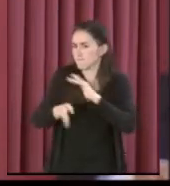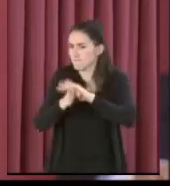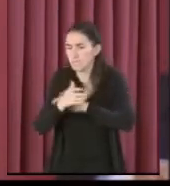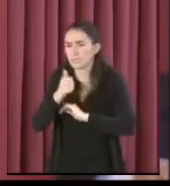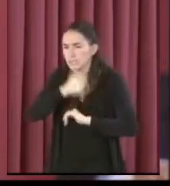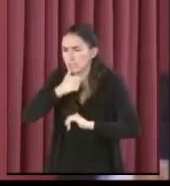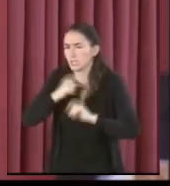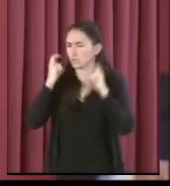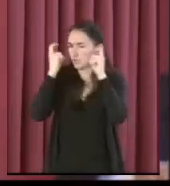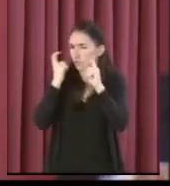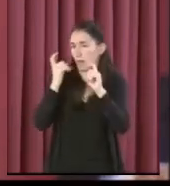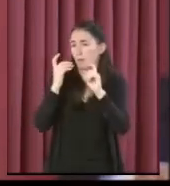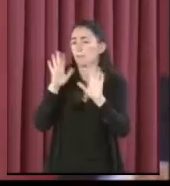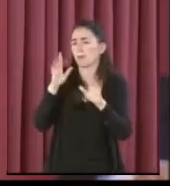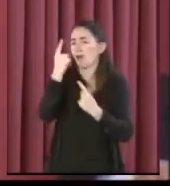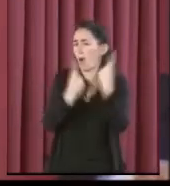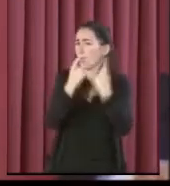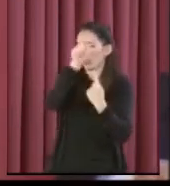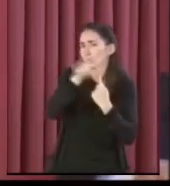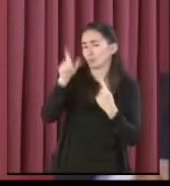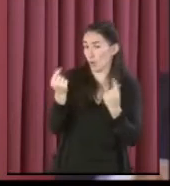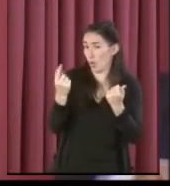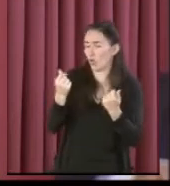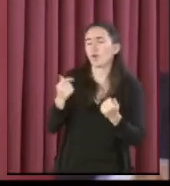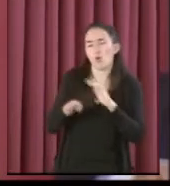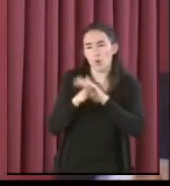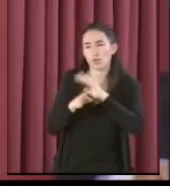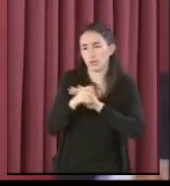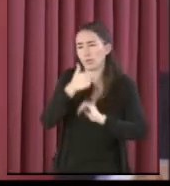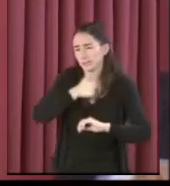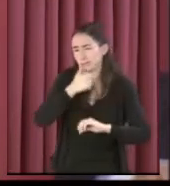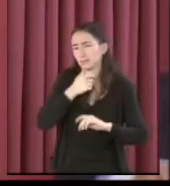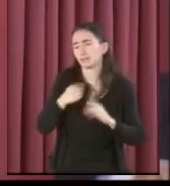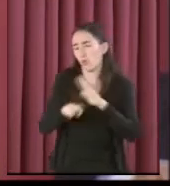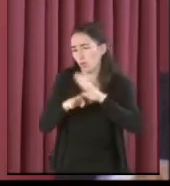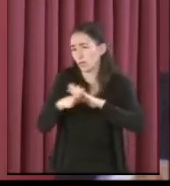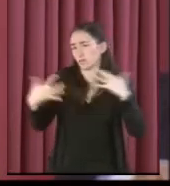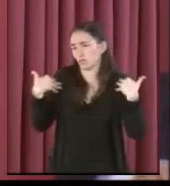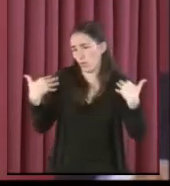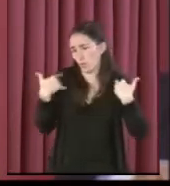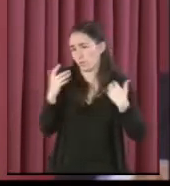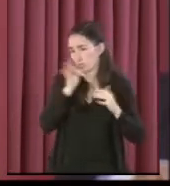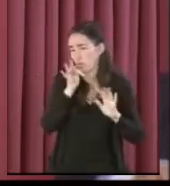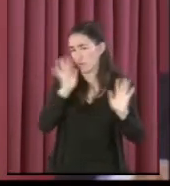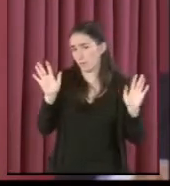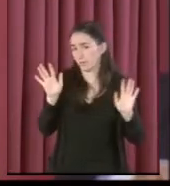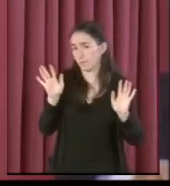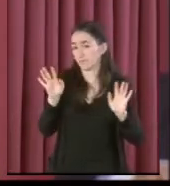cuya situación todavía no ha repercutido el nuevo escenario económico. Particularmente, como les decía, con